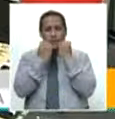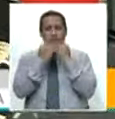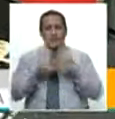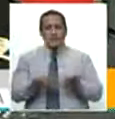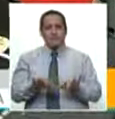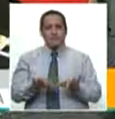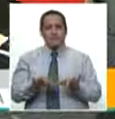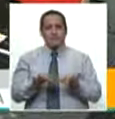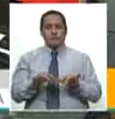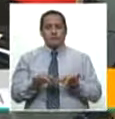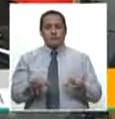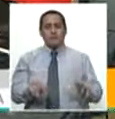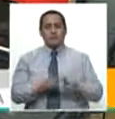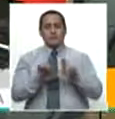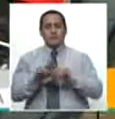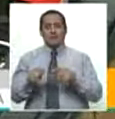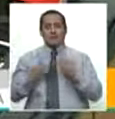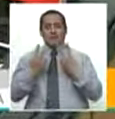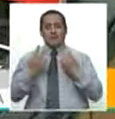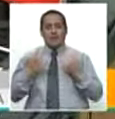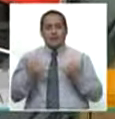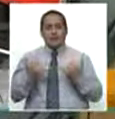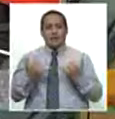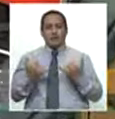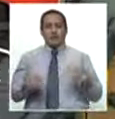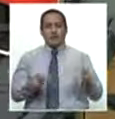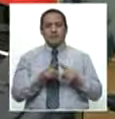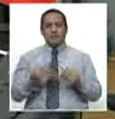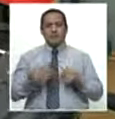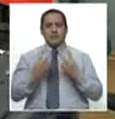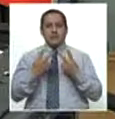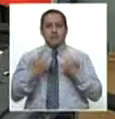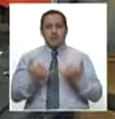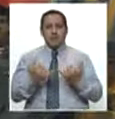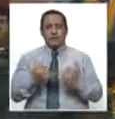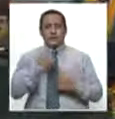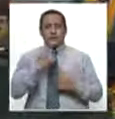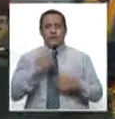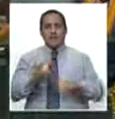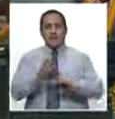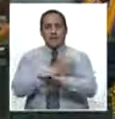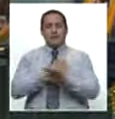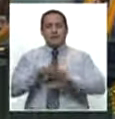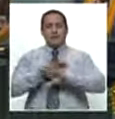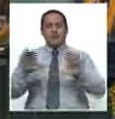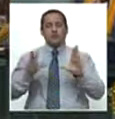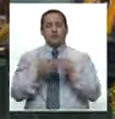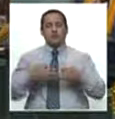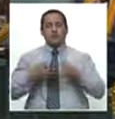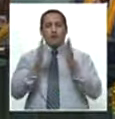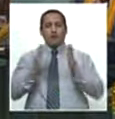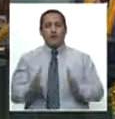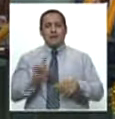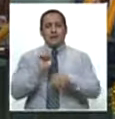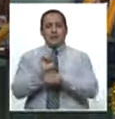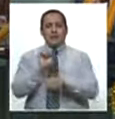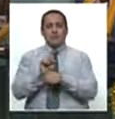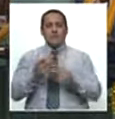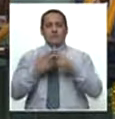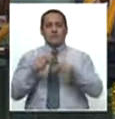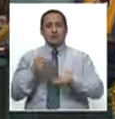cebolla y piano. Ha estado en un colegio integrado y luego, más adelante, cuando ya terminó toda la parte formal de la educación,